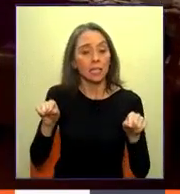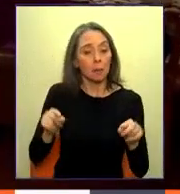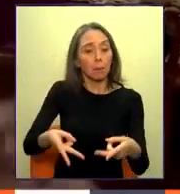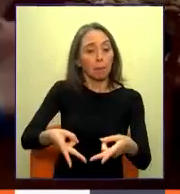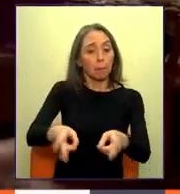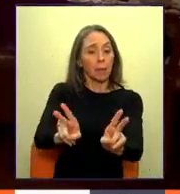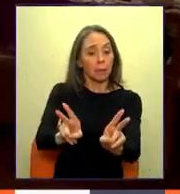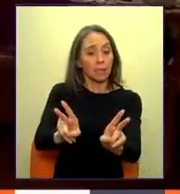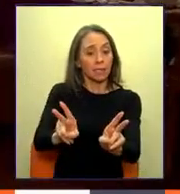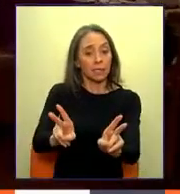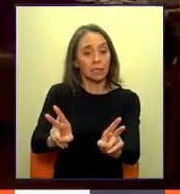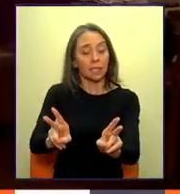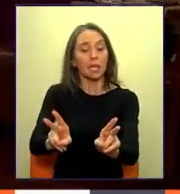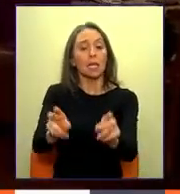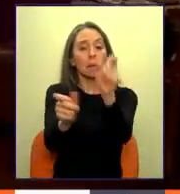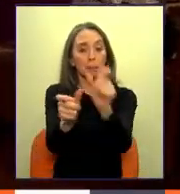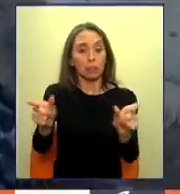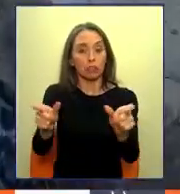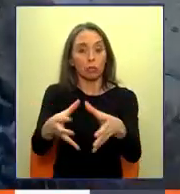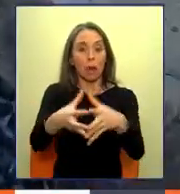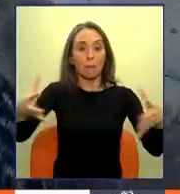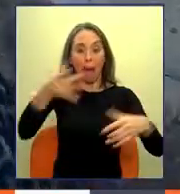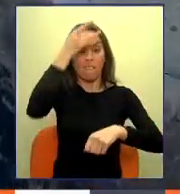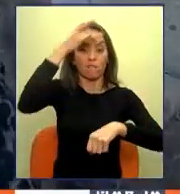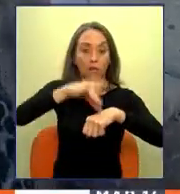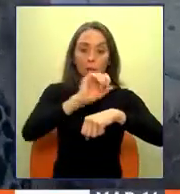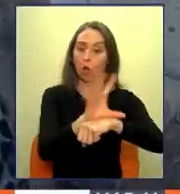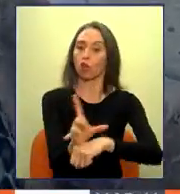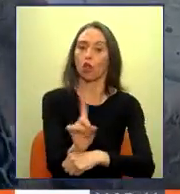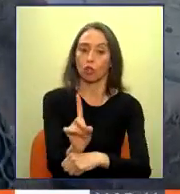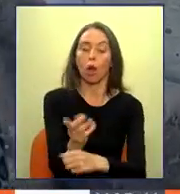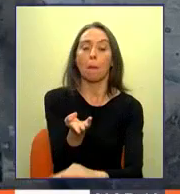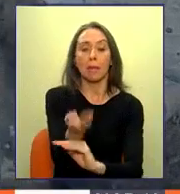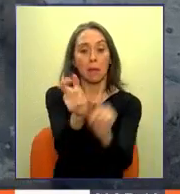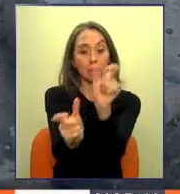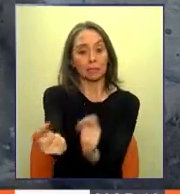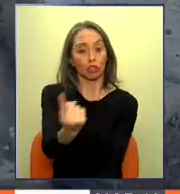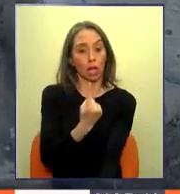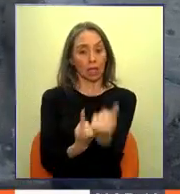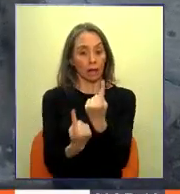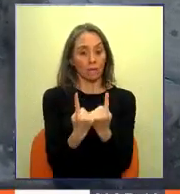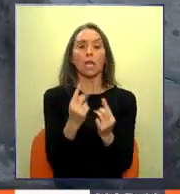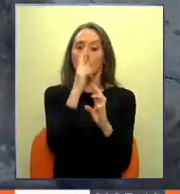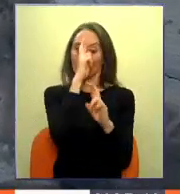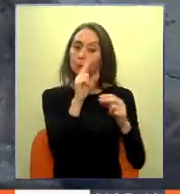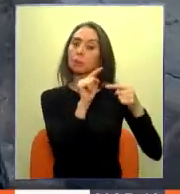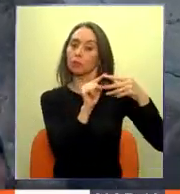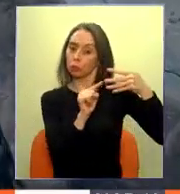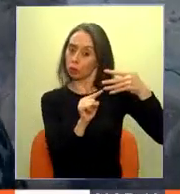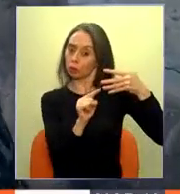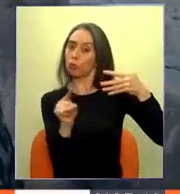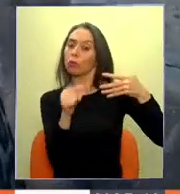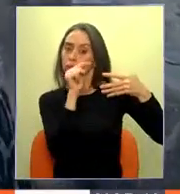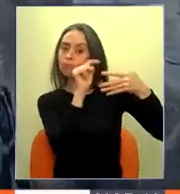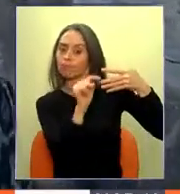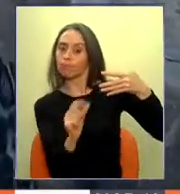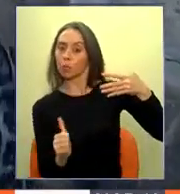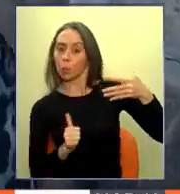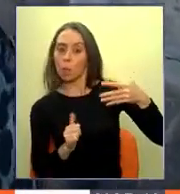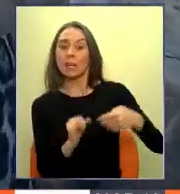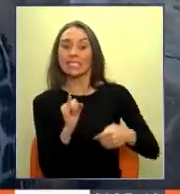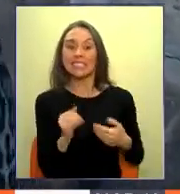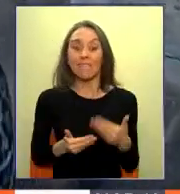permitir que el número de contagiados aumente. Yo diría que no. Vamos a pedir al público que nos respete en el sentido de todas las medidas que estamos tomando. Y si esto